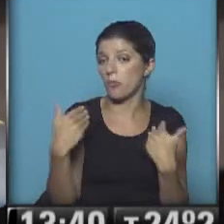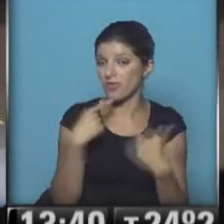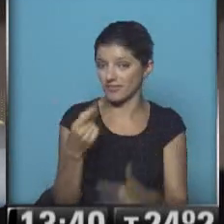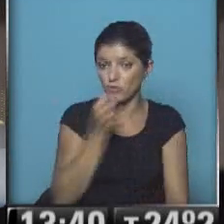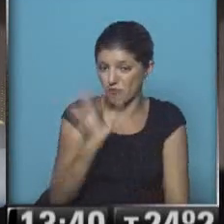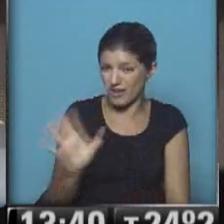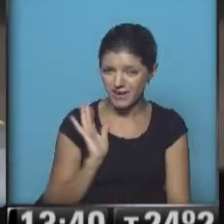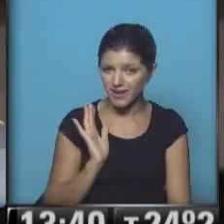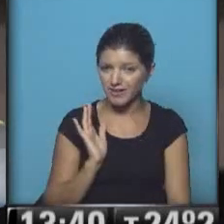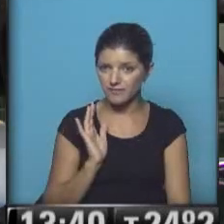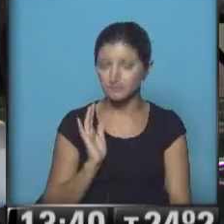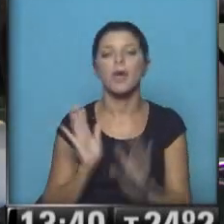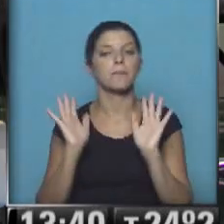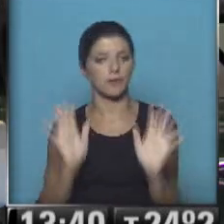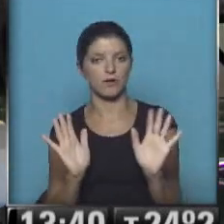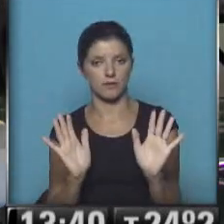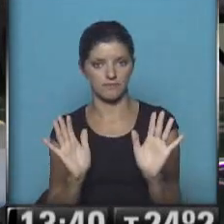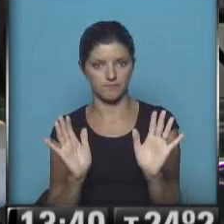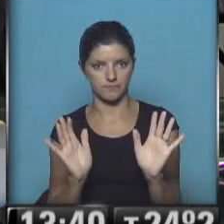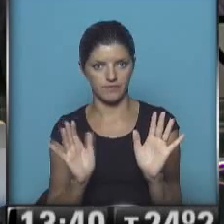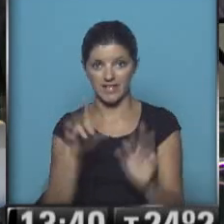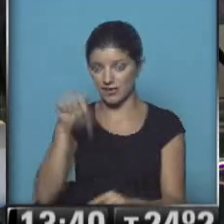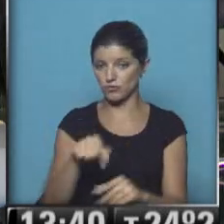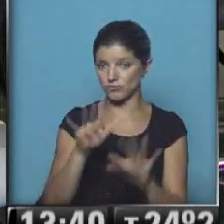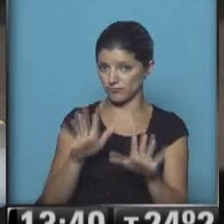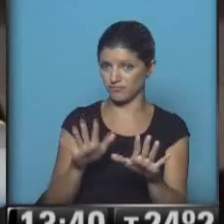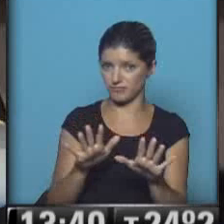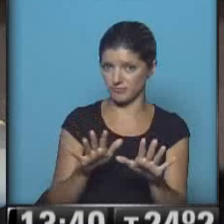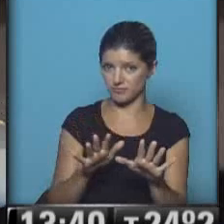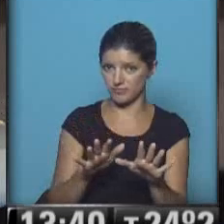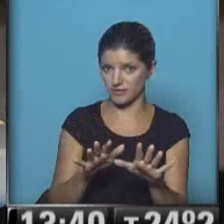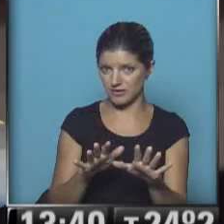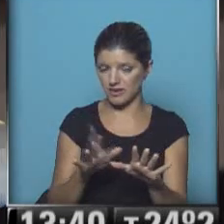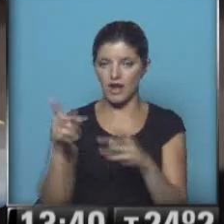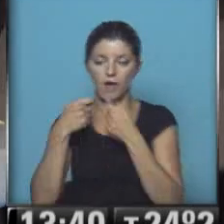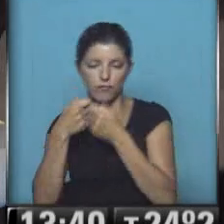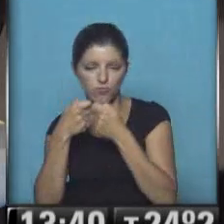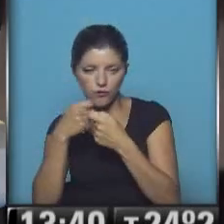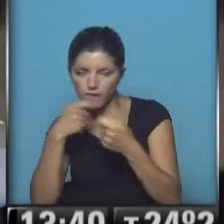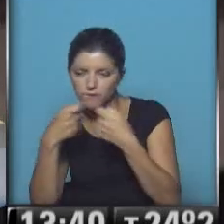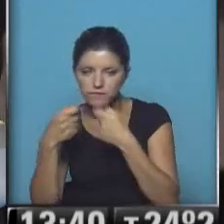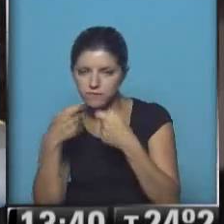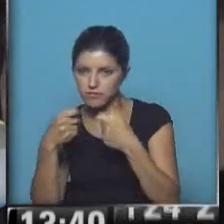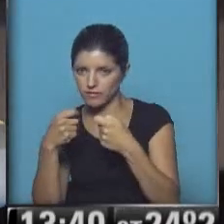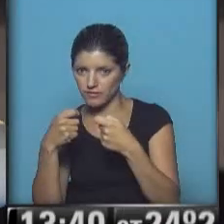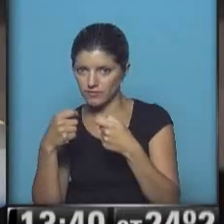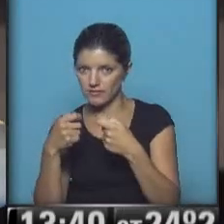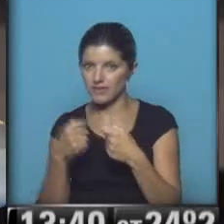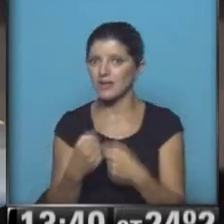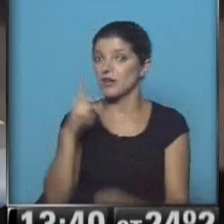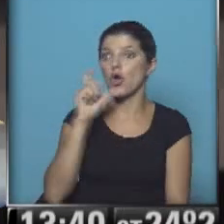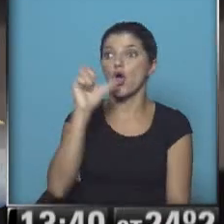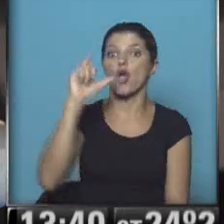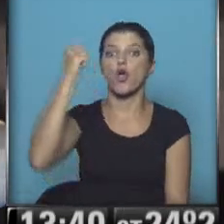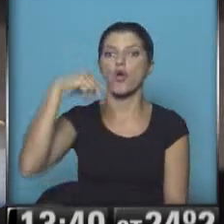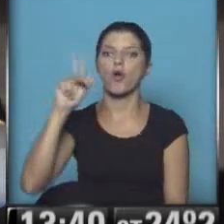quisieran Lo que pasa que esto no es en abstracto la la la conspiración o o el movimiento ni siquiera usa la palabra